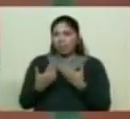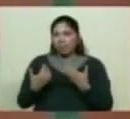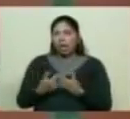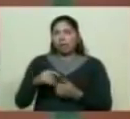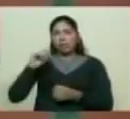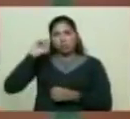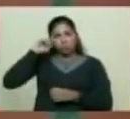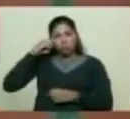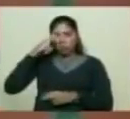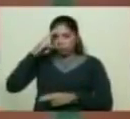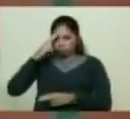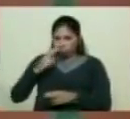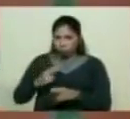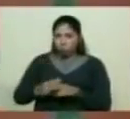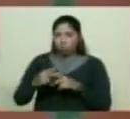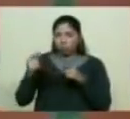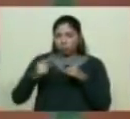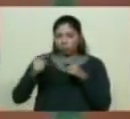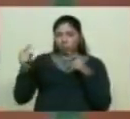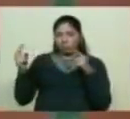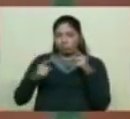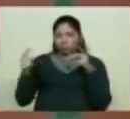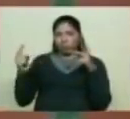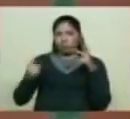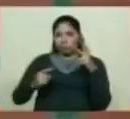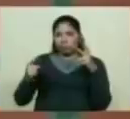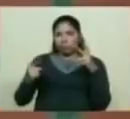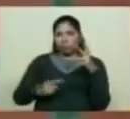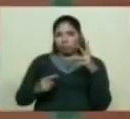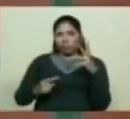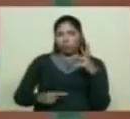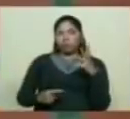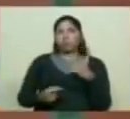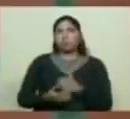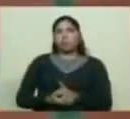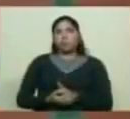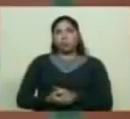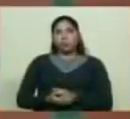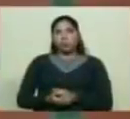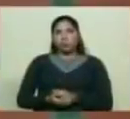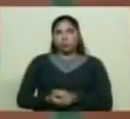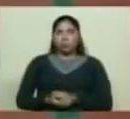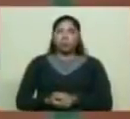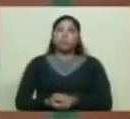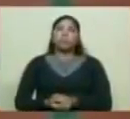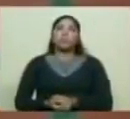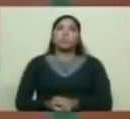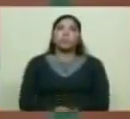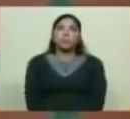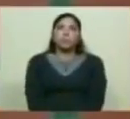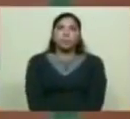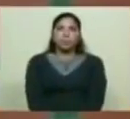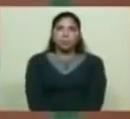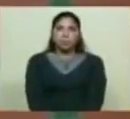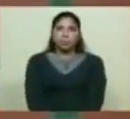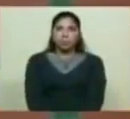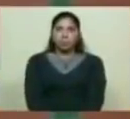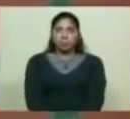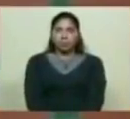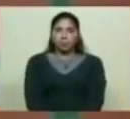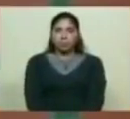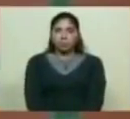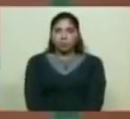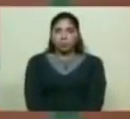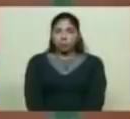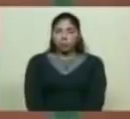las batallas en el orinoco las el discurso de angostura y ha